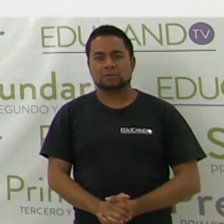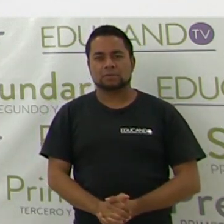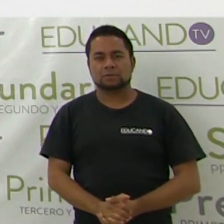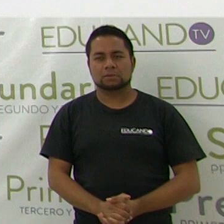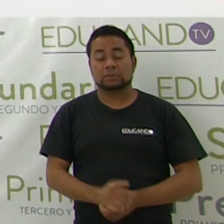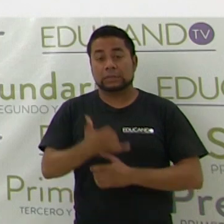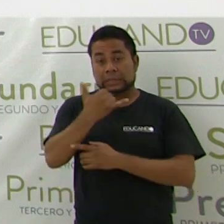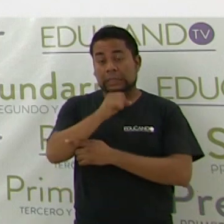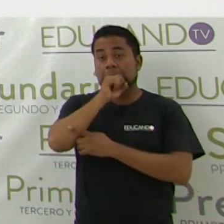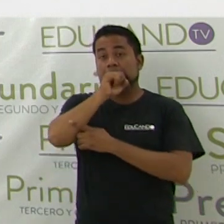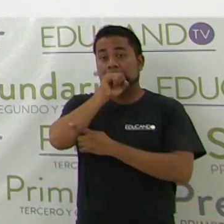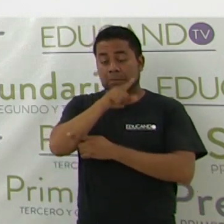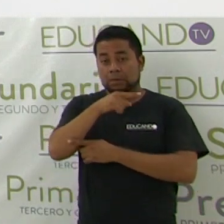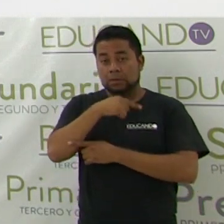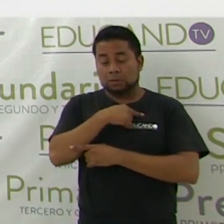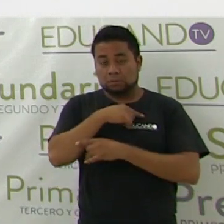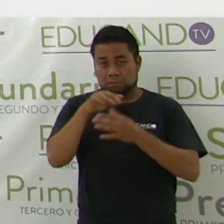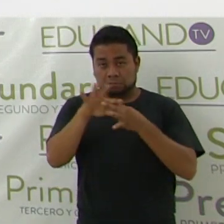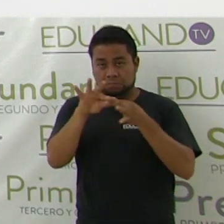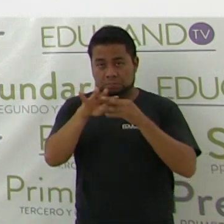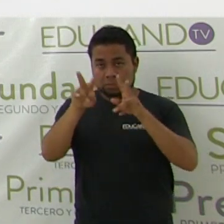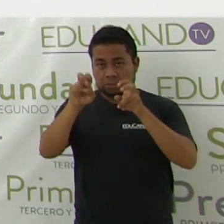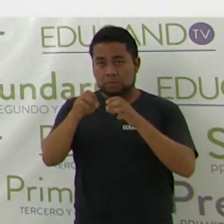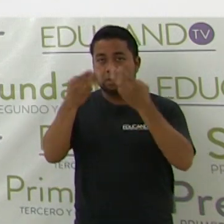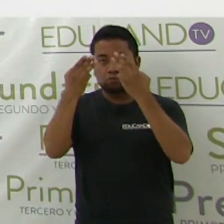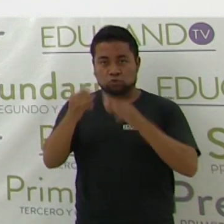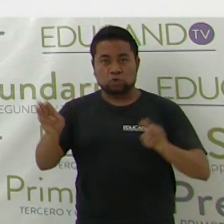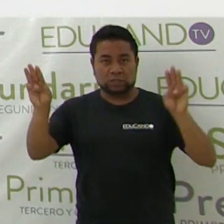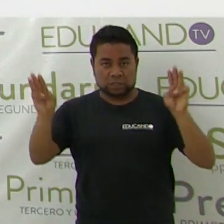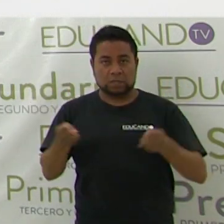y mencioné a la música.